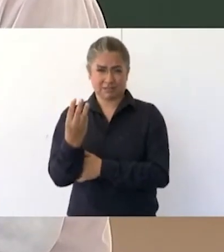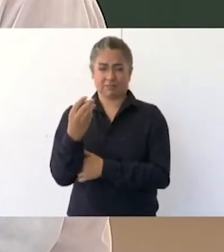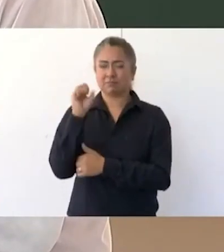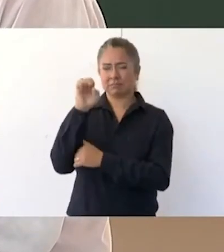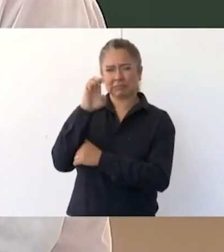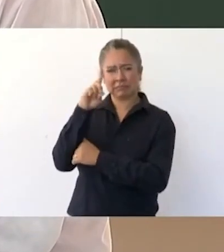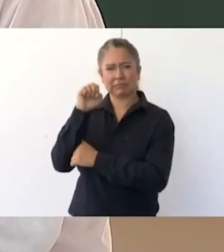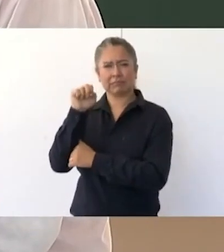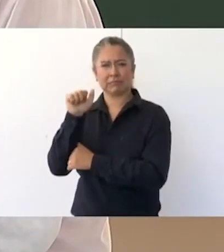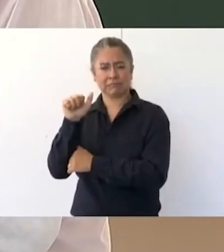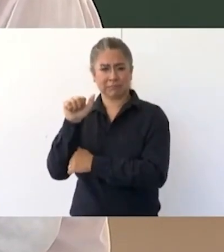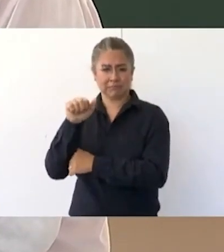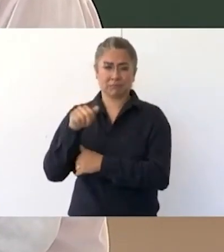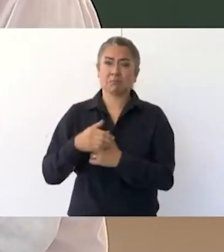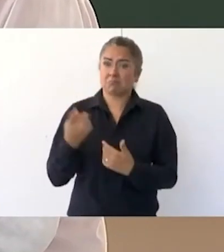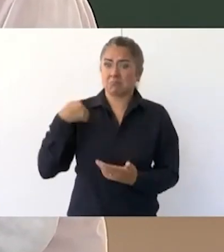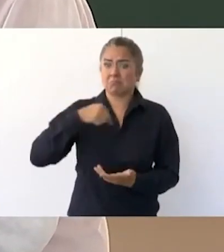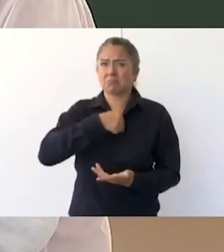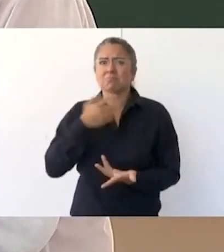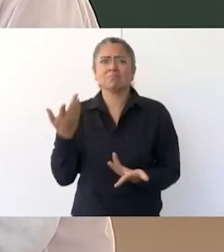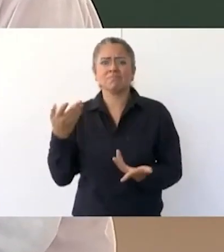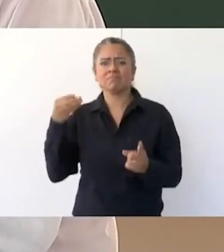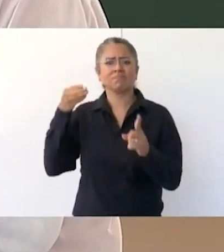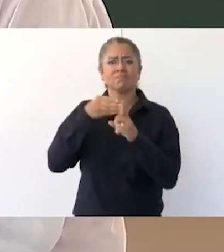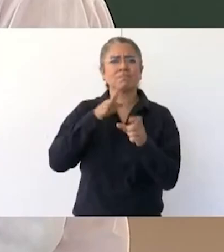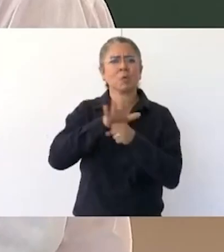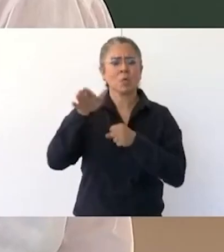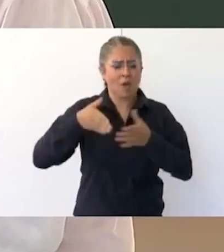1.600 millones de pesos para concluir los